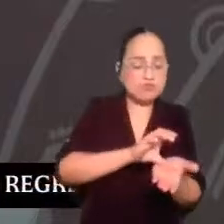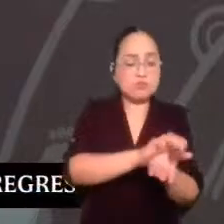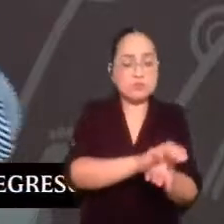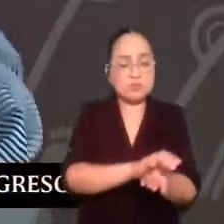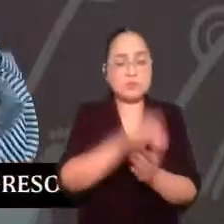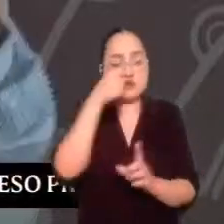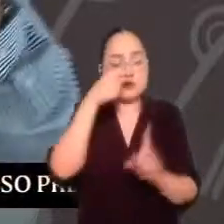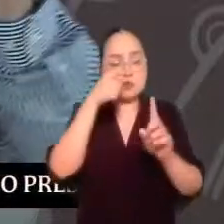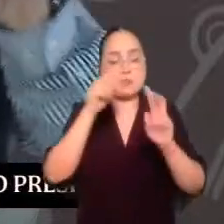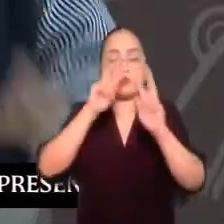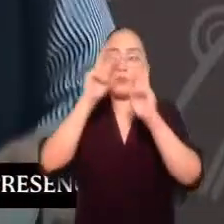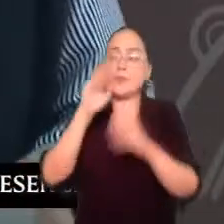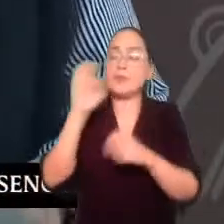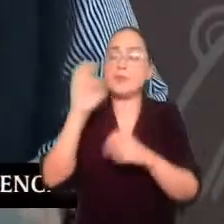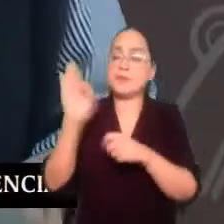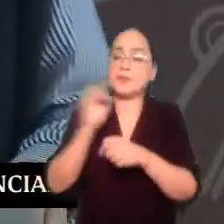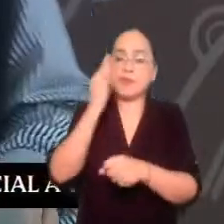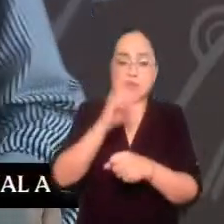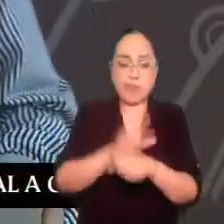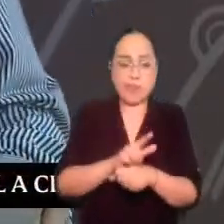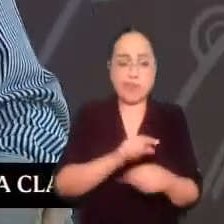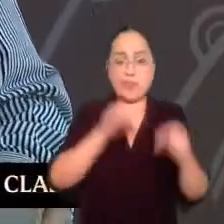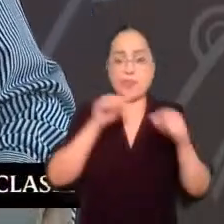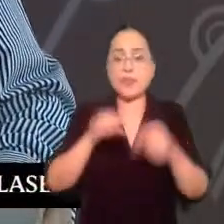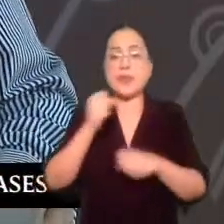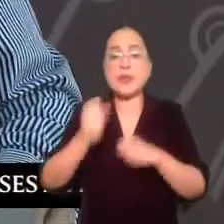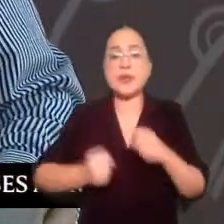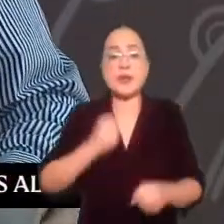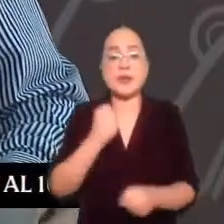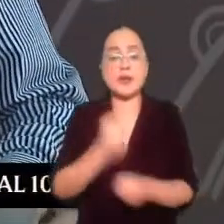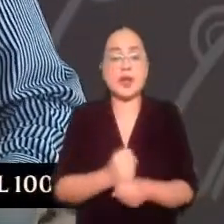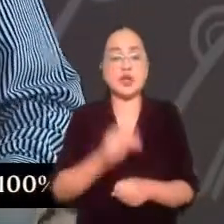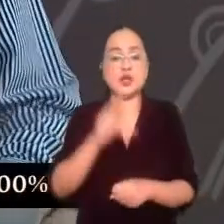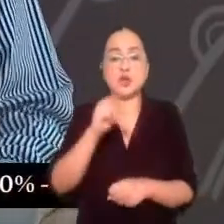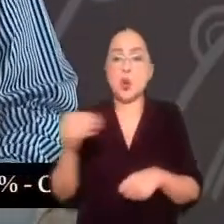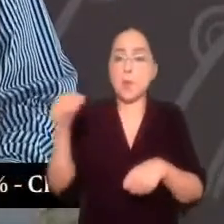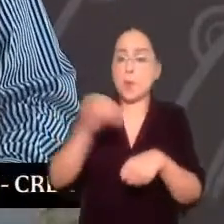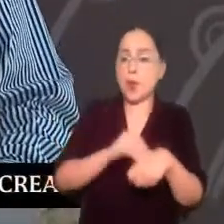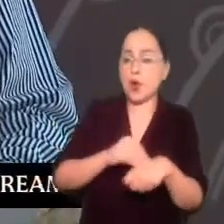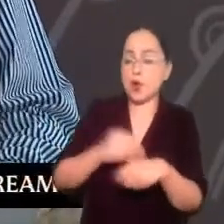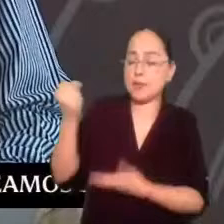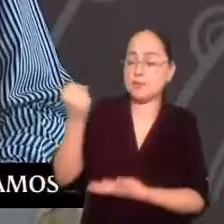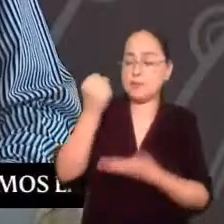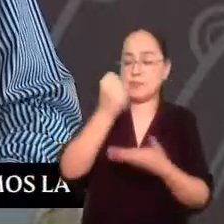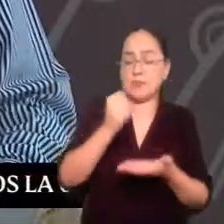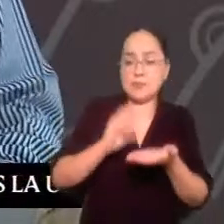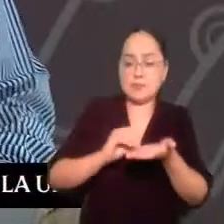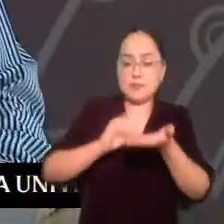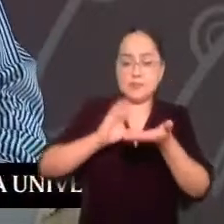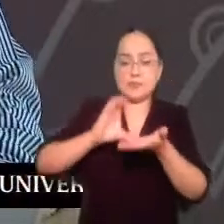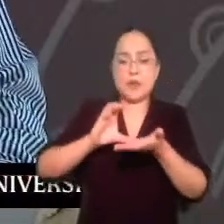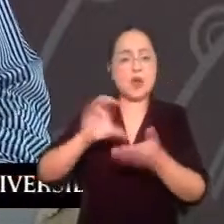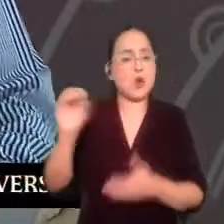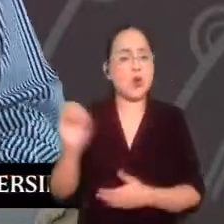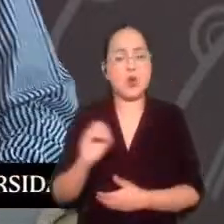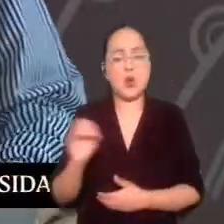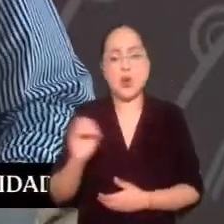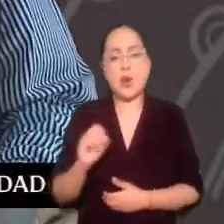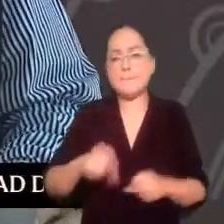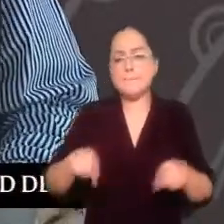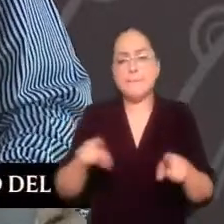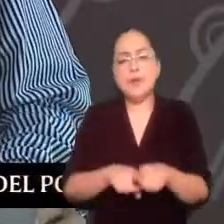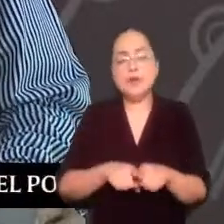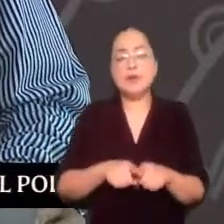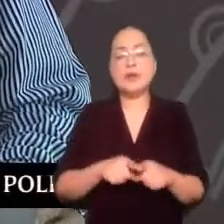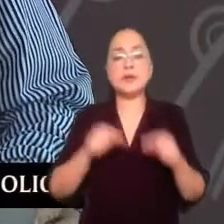federal que este año no se incorporó, no se incrementó. Tenemos un incremento